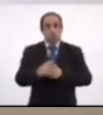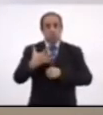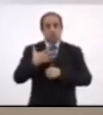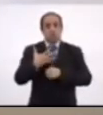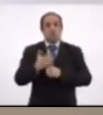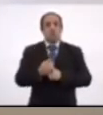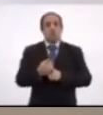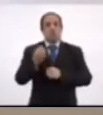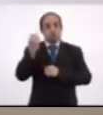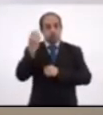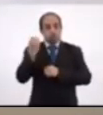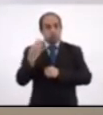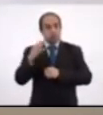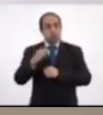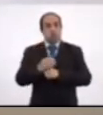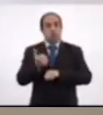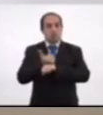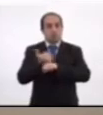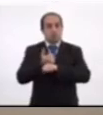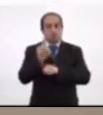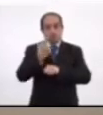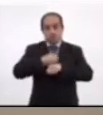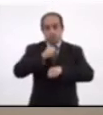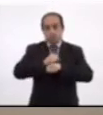amarillo una semana más en la Ciudad de México. Siguiente.